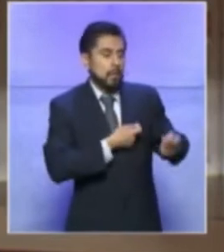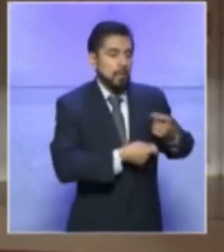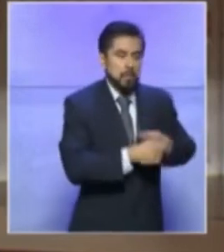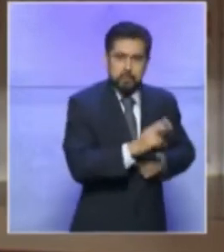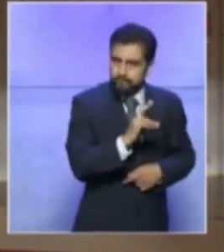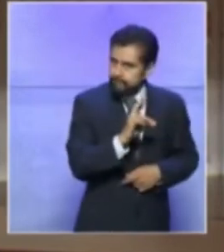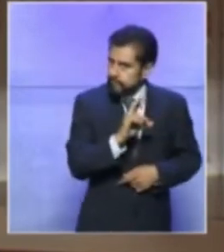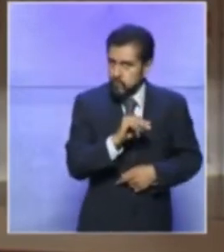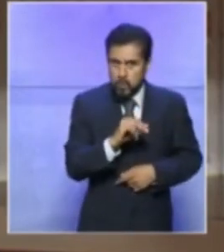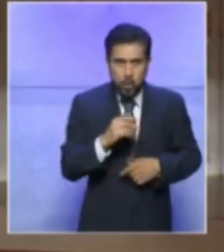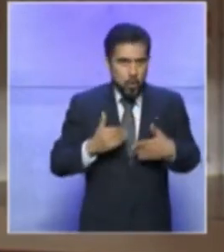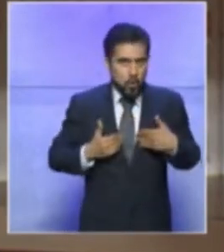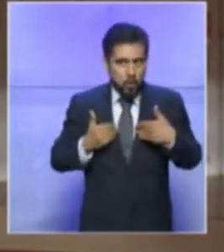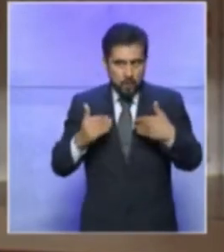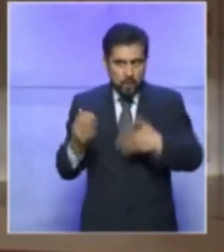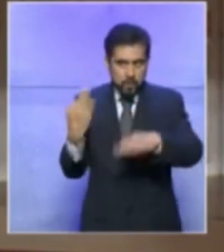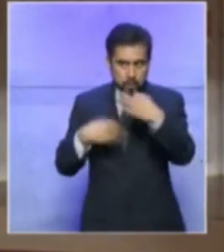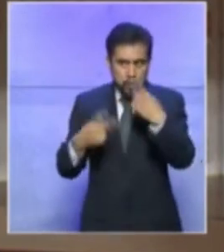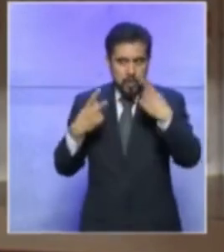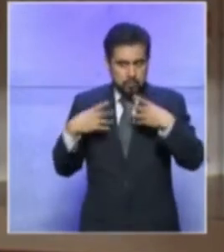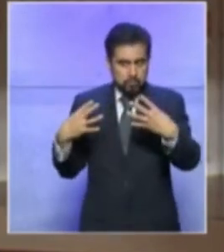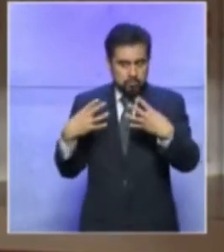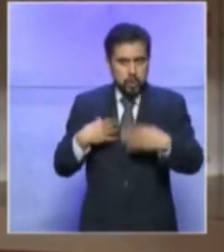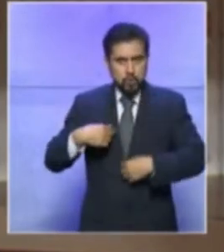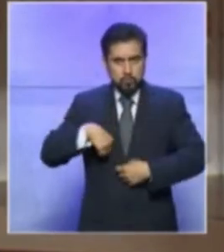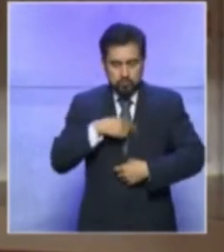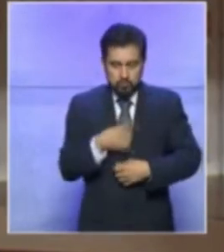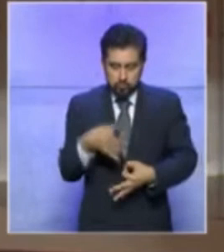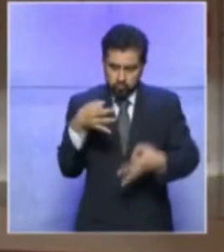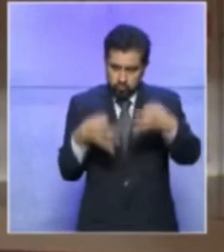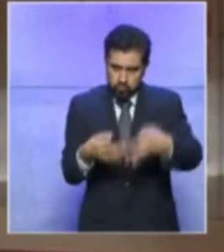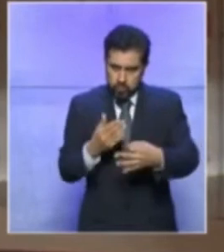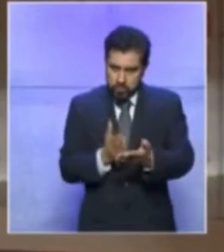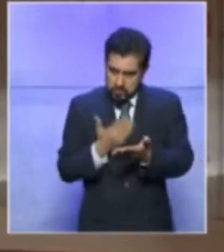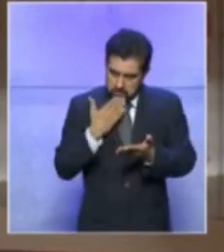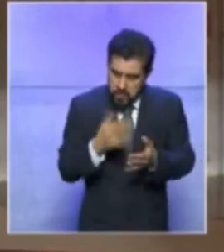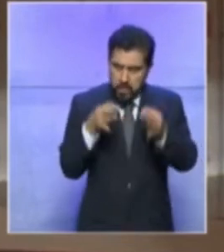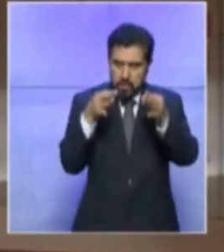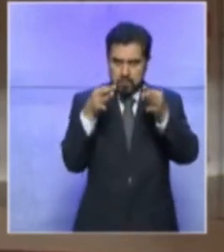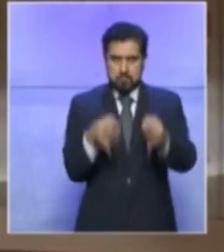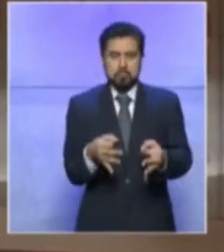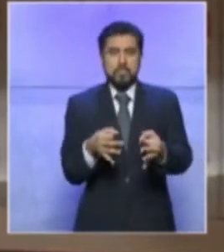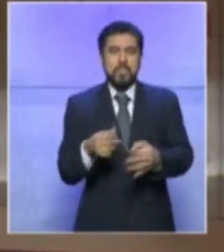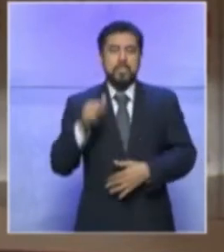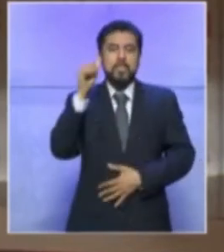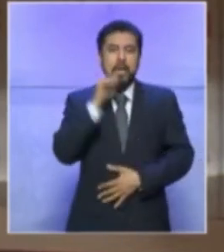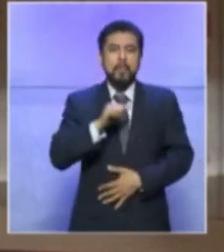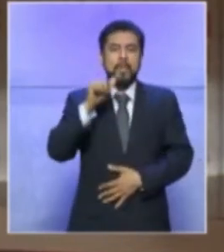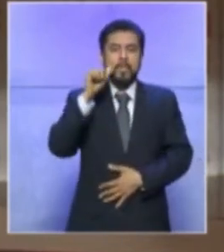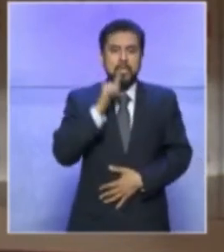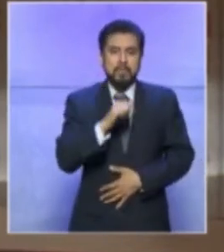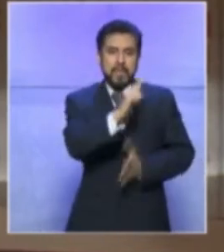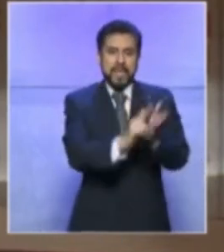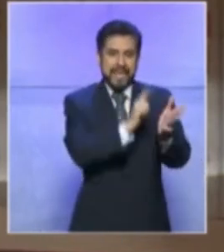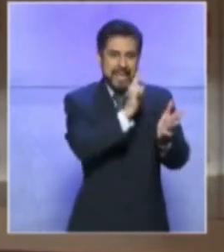confianza ciudadana en la elección de sus gobernantes se traduzca en el ejercicio del poder público, siempre de conformidad con las